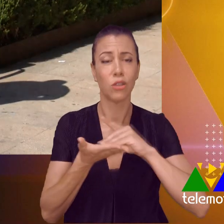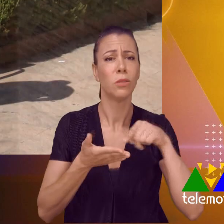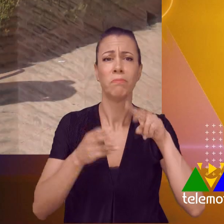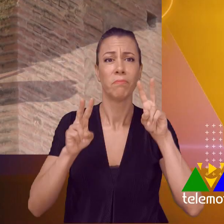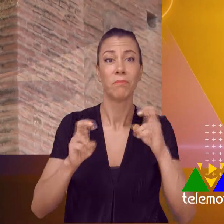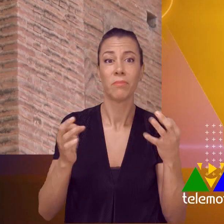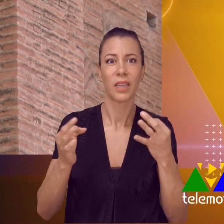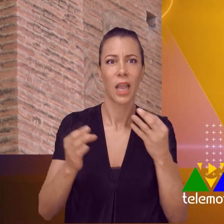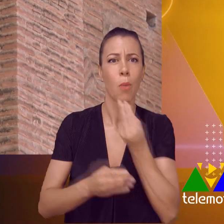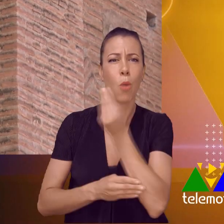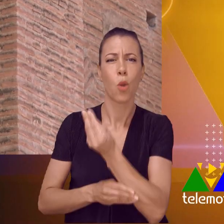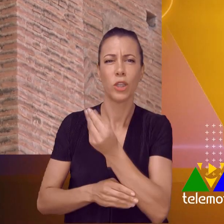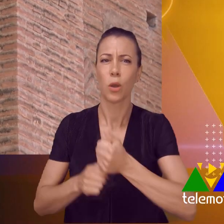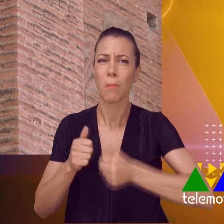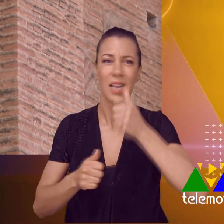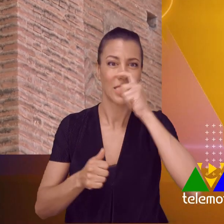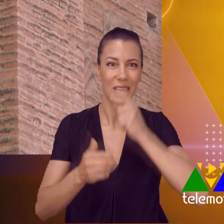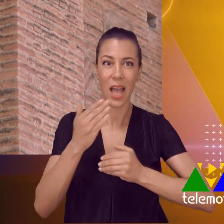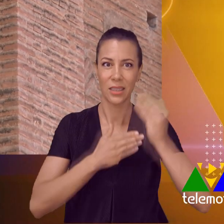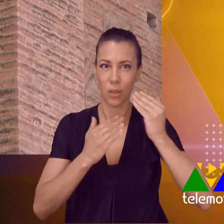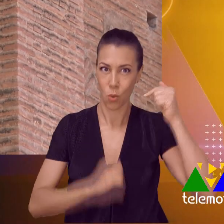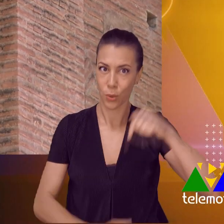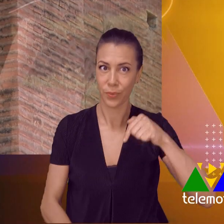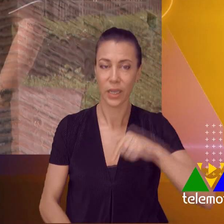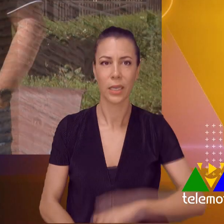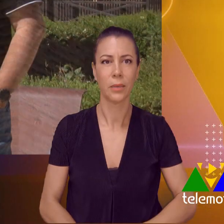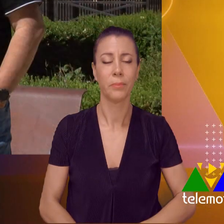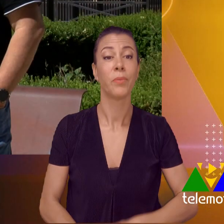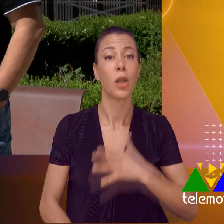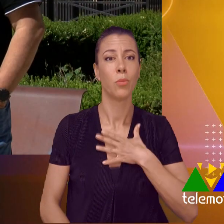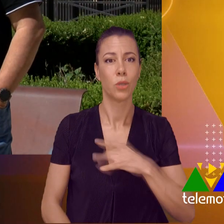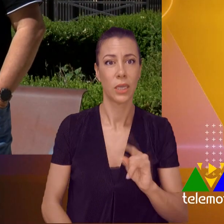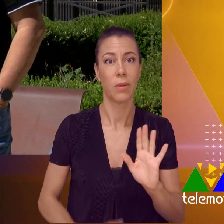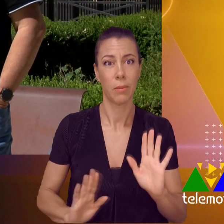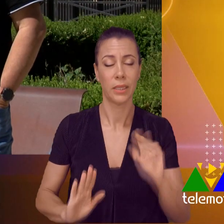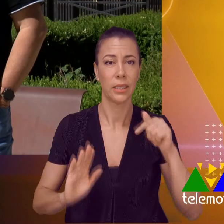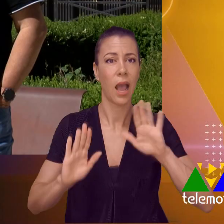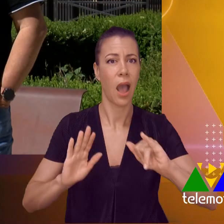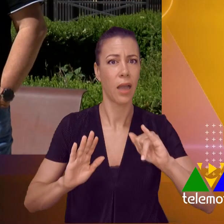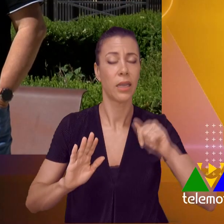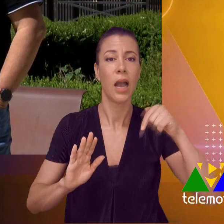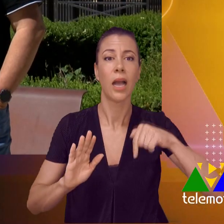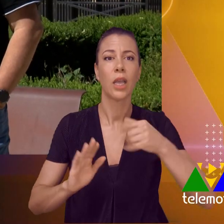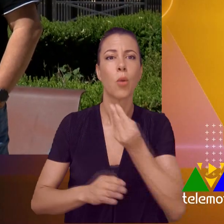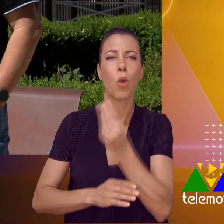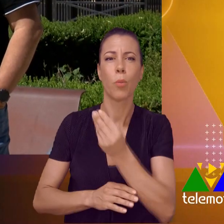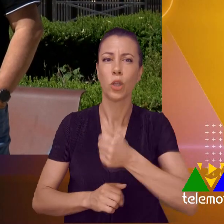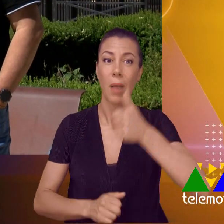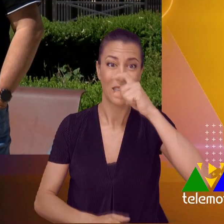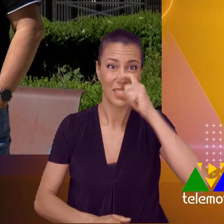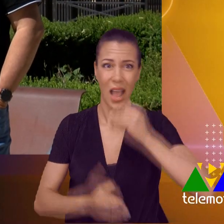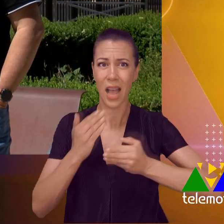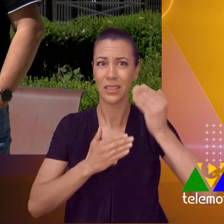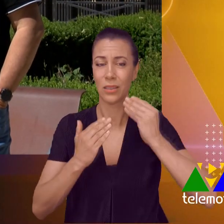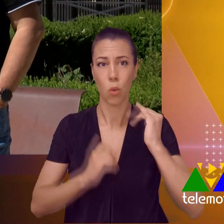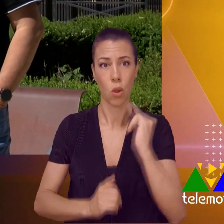del monumento más antiguo de nuestro municipio. Posiblemente de lo que nos ha quedado, de lo que tenemos en Motril, el monumento más antiguo que